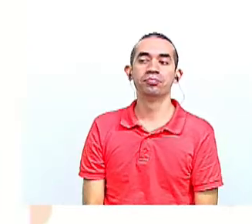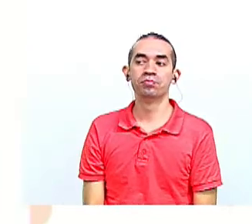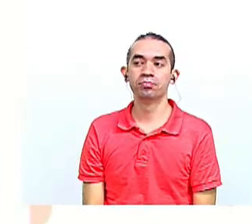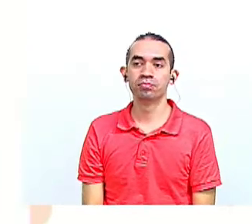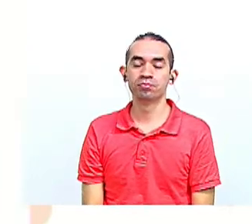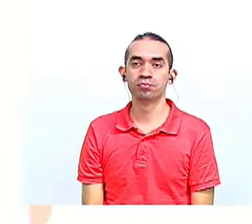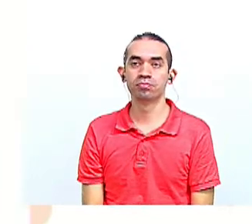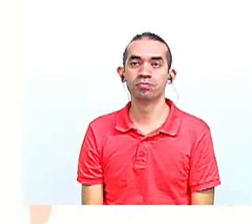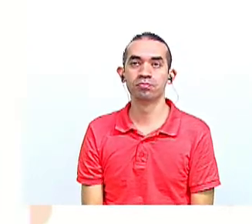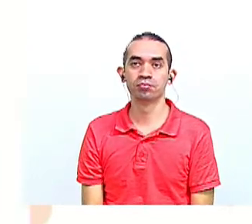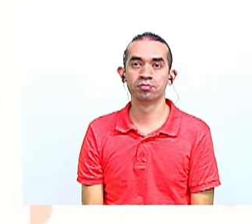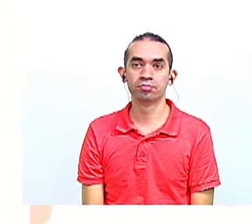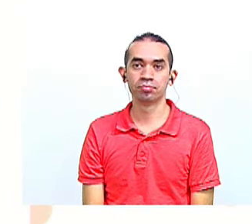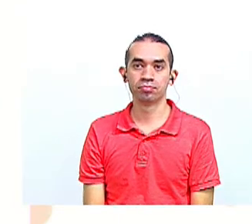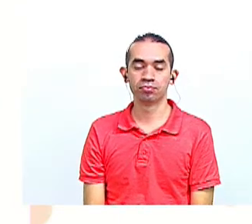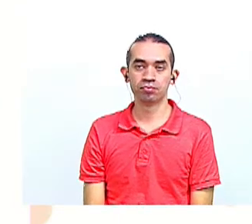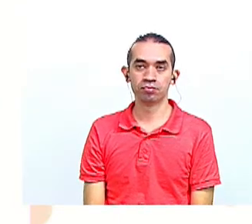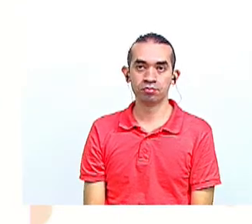Entonces,